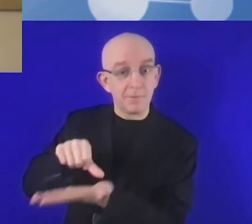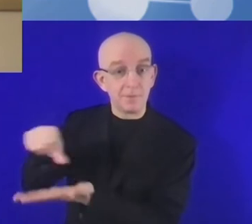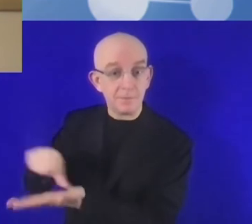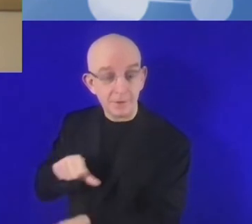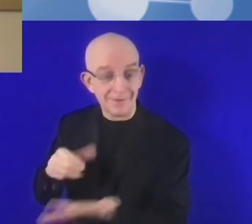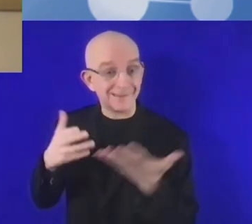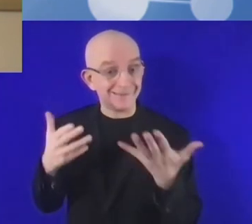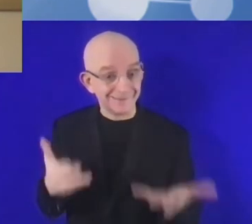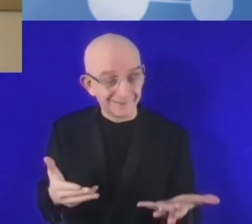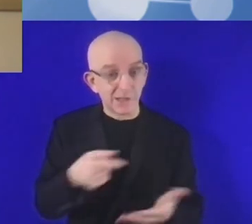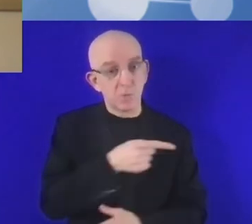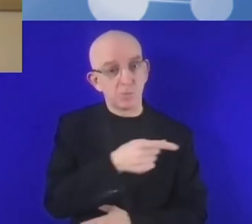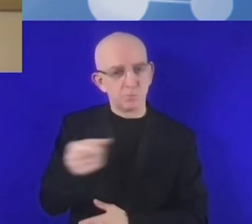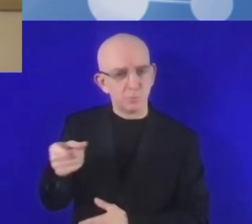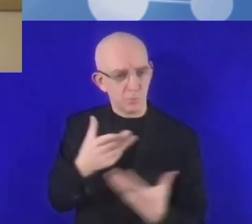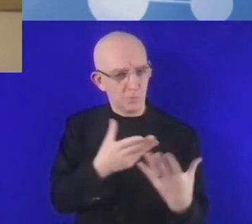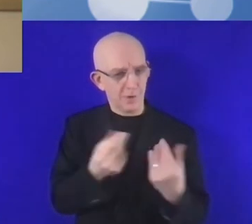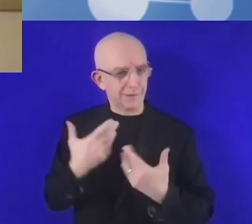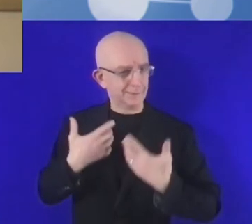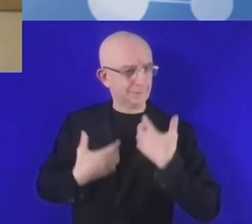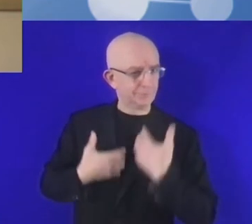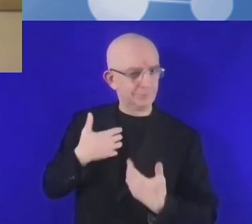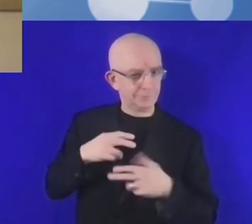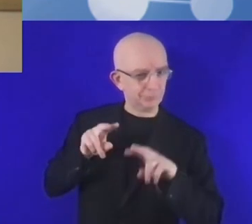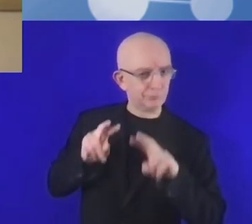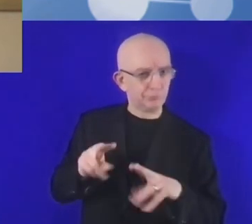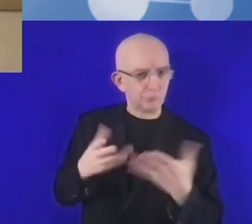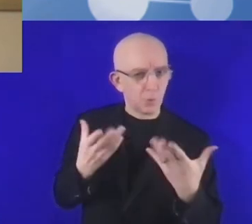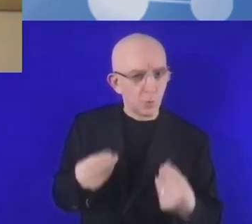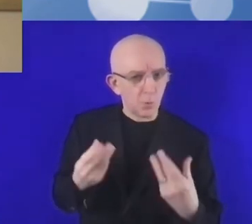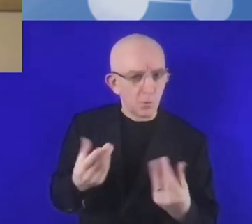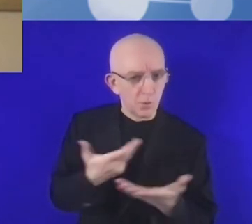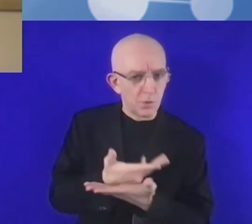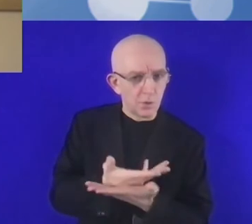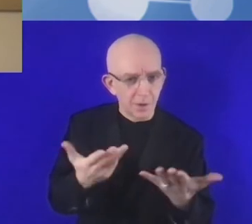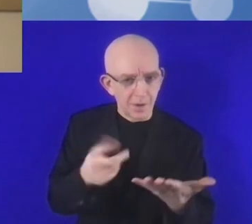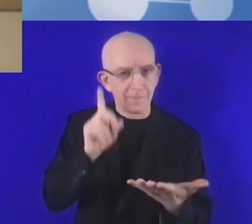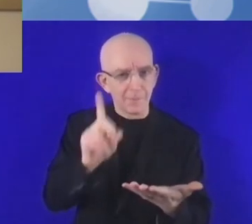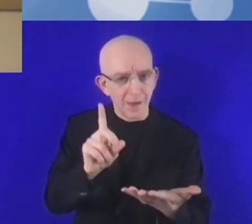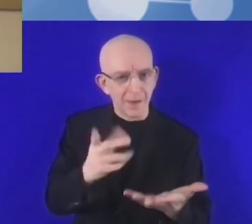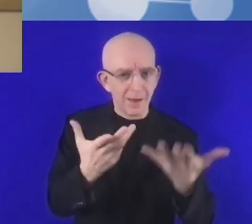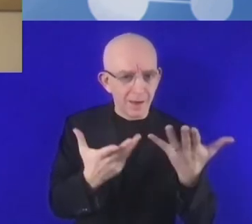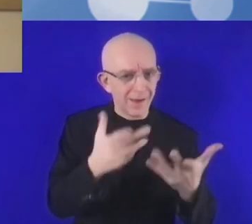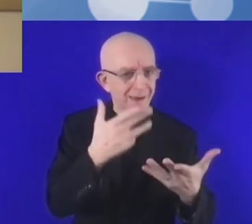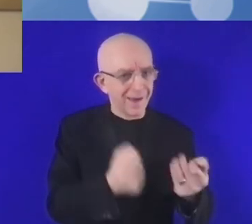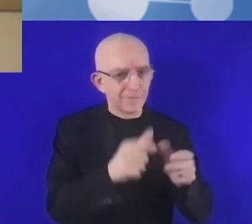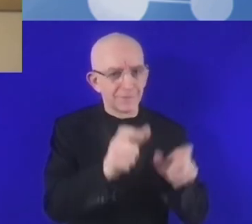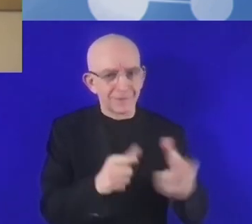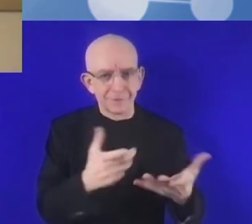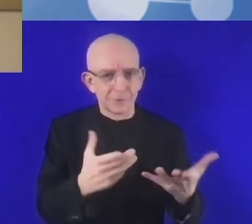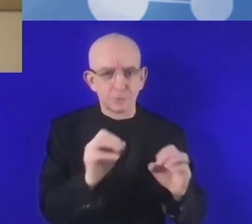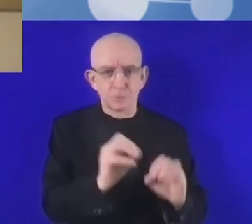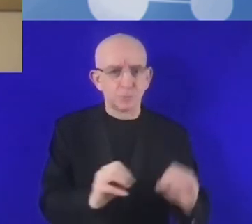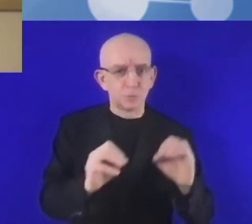Vale la pena mencionar que existen muchos mercados en los cuales no todos todavía tienen acceso a